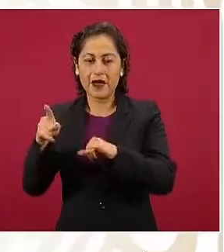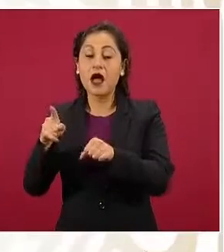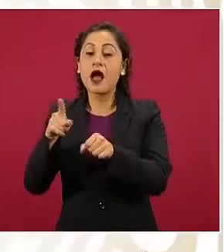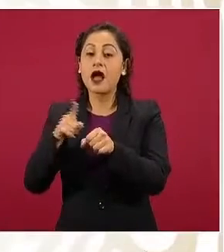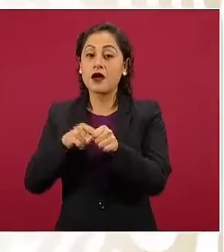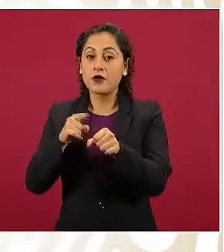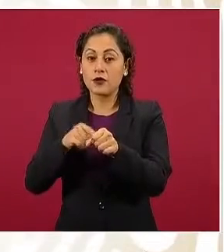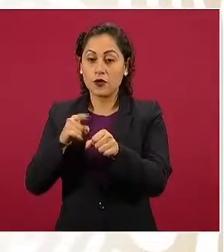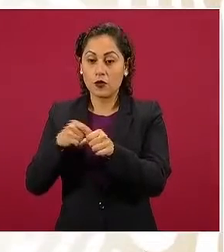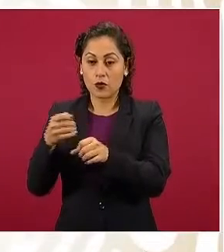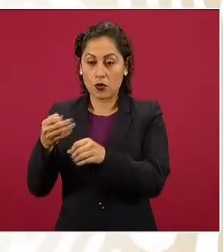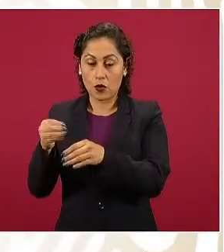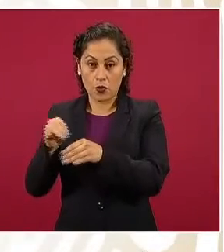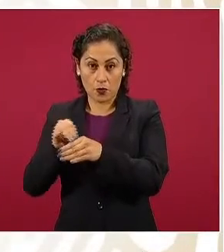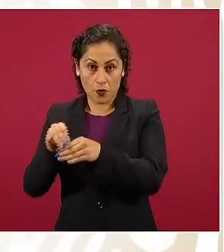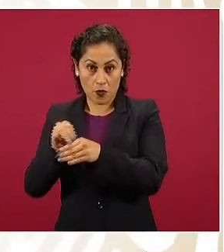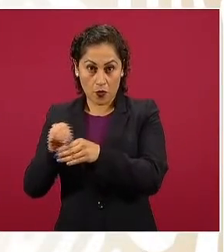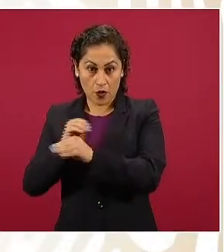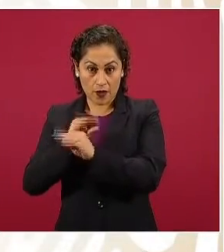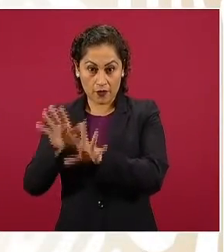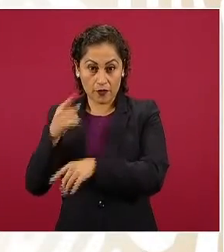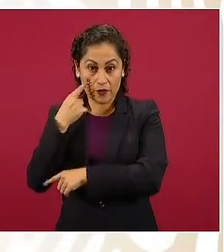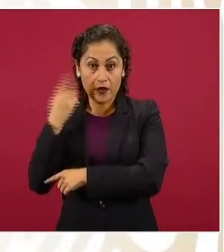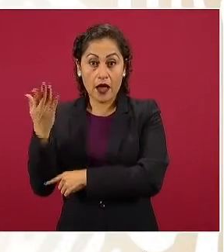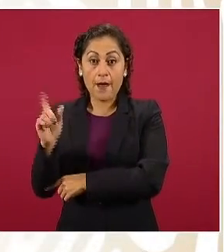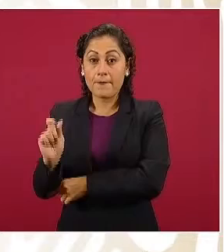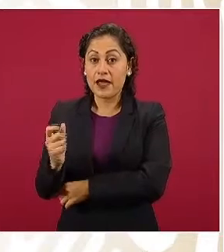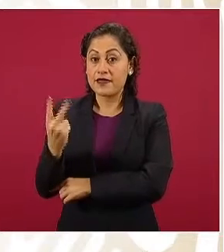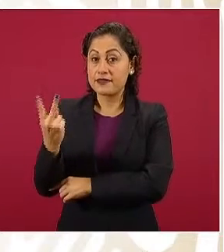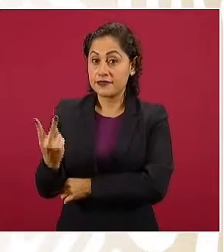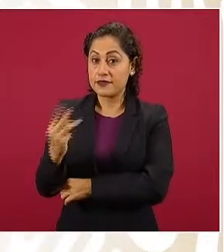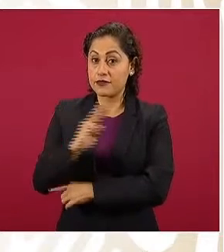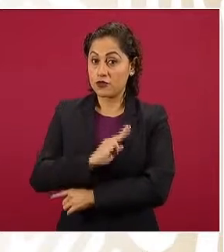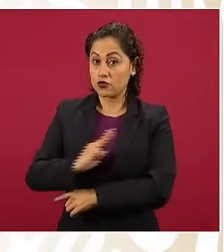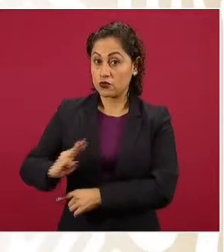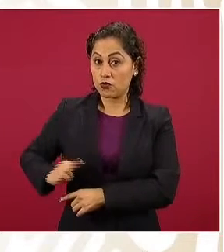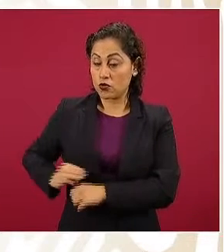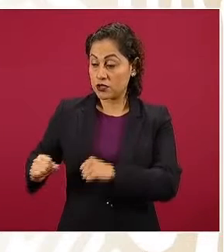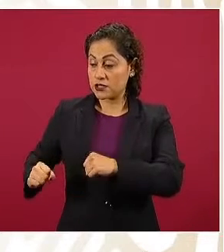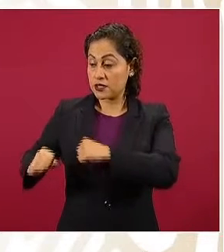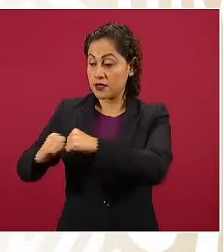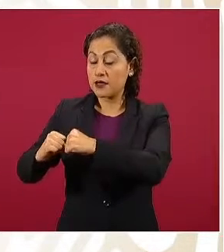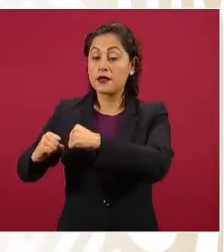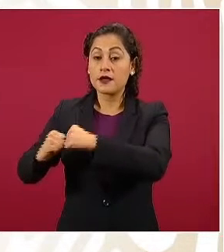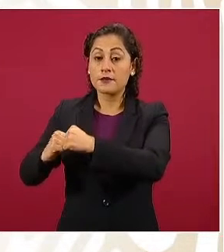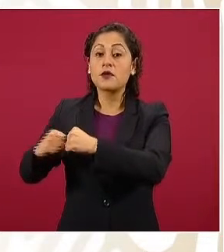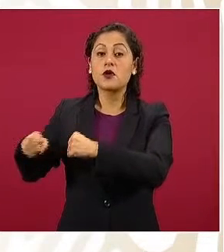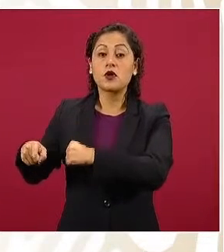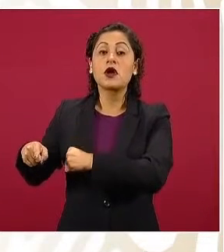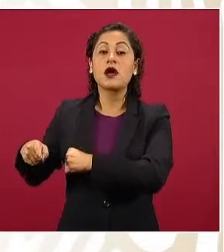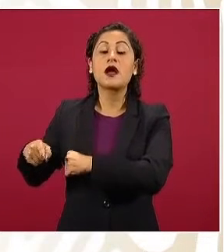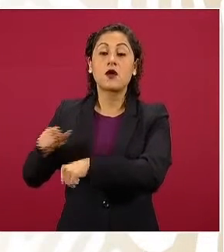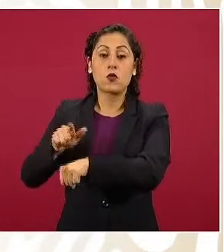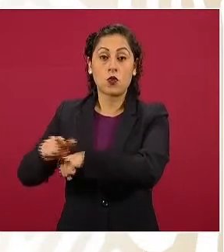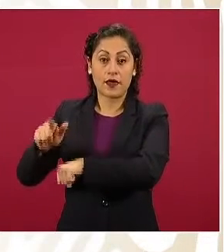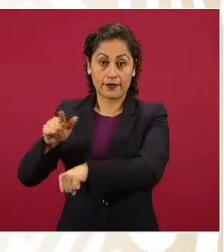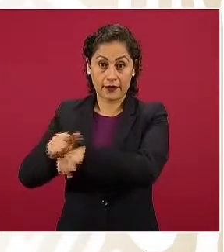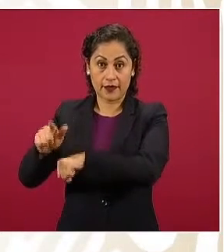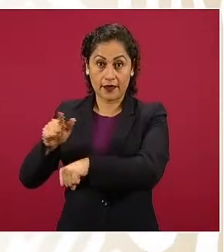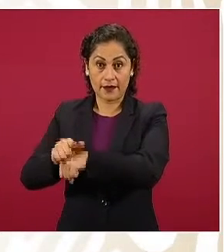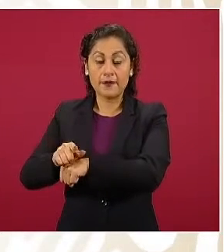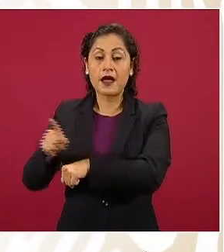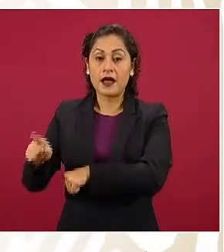lila. Son 22 municipios que tienen frontera con Guatemala, cruzan, como el presidente señaló,